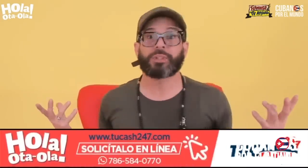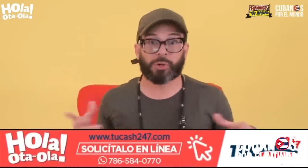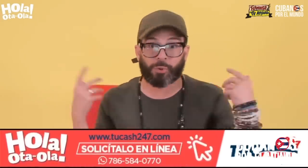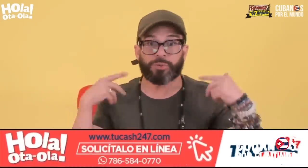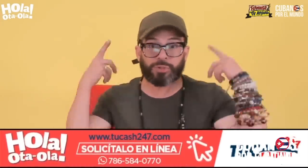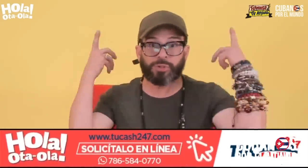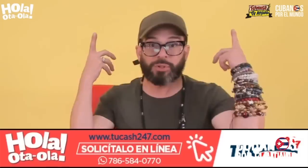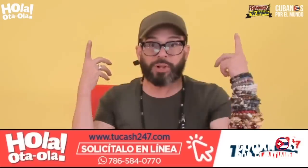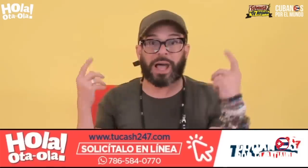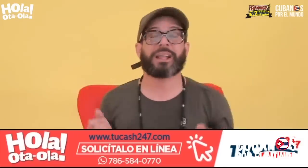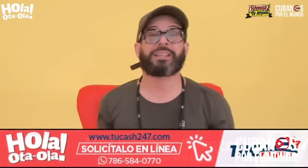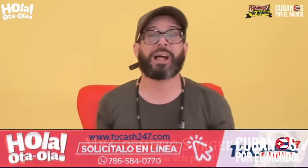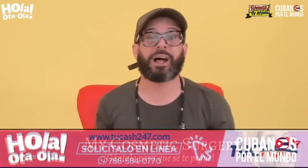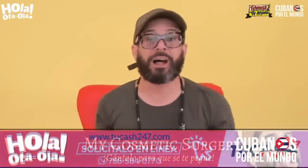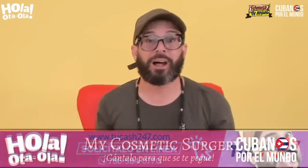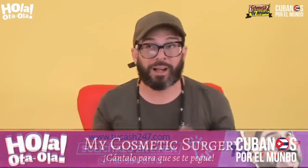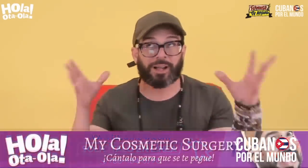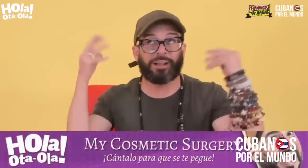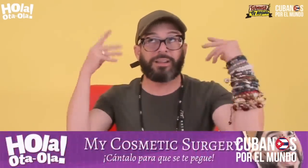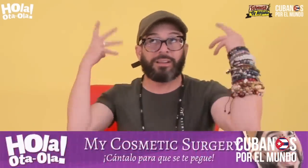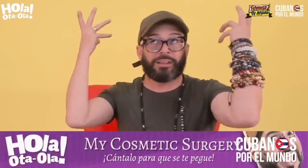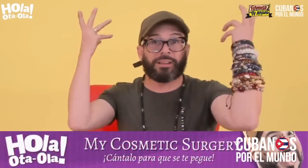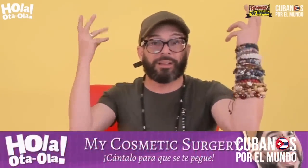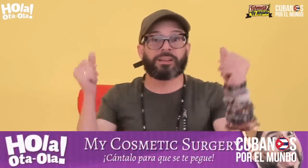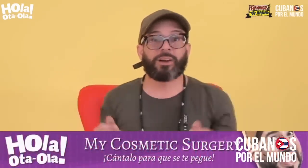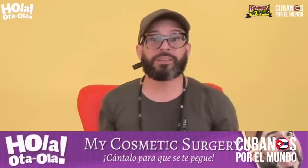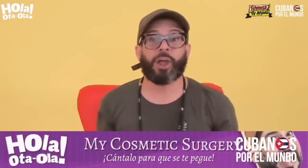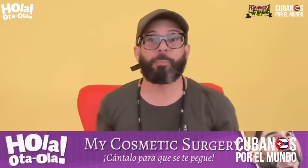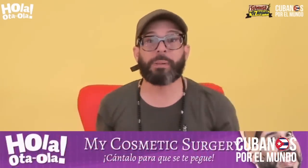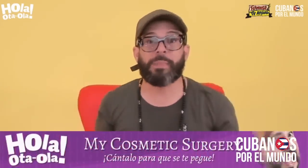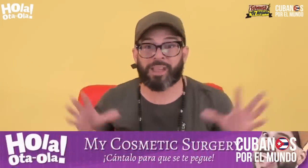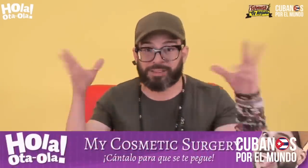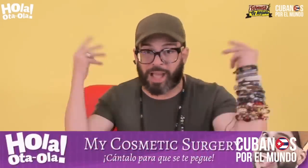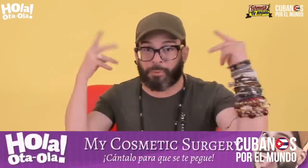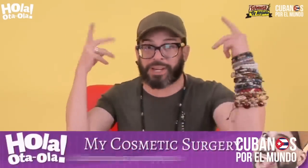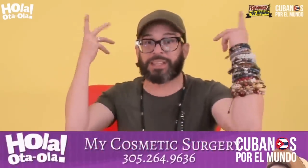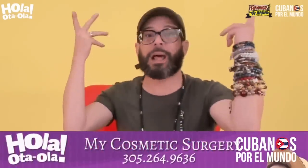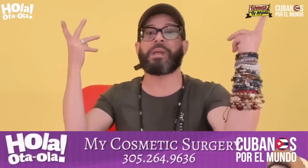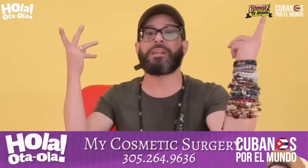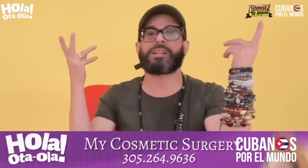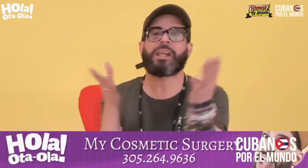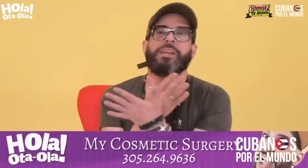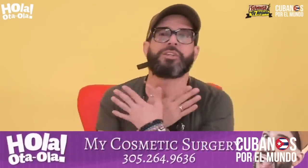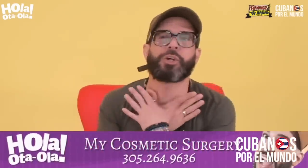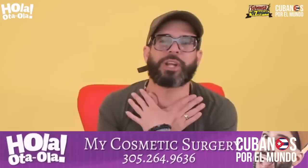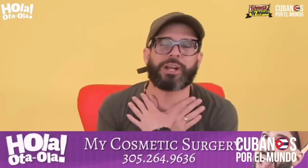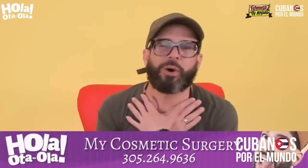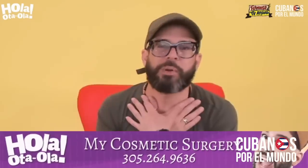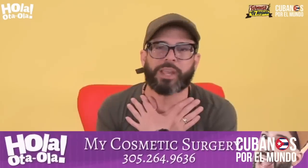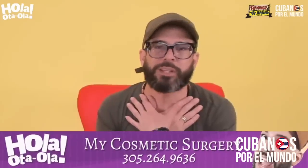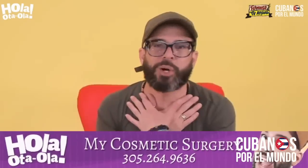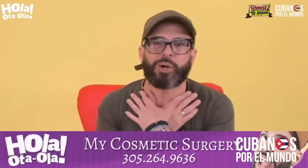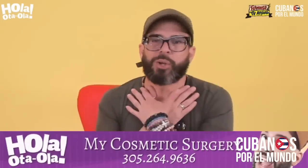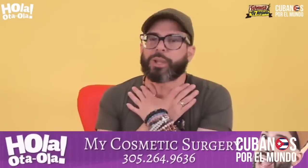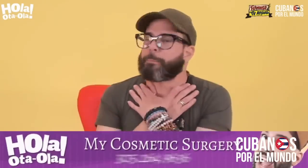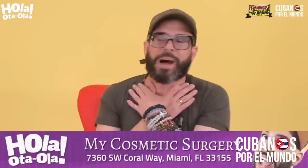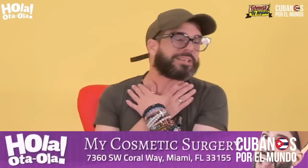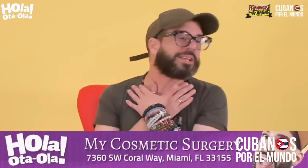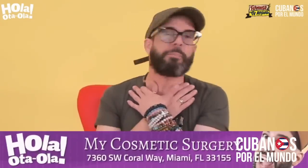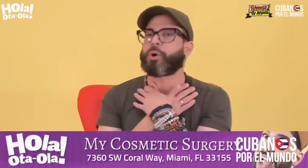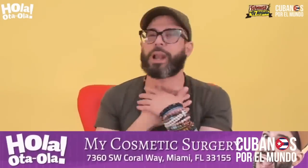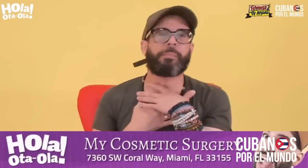todo incluso hasta de 'open mind' abrirte la mente yo te recomiendo que